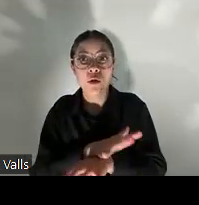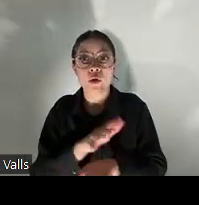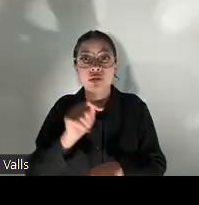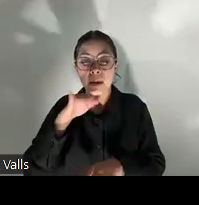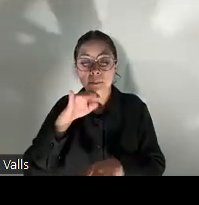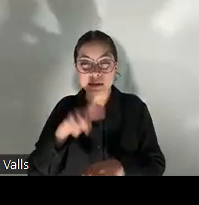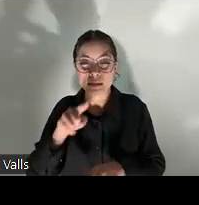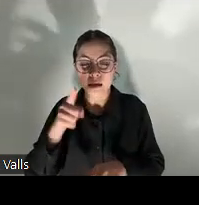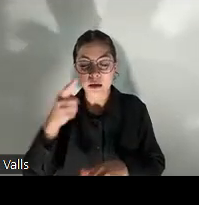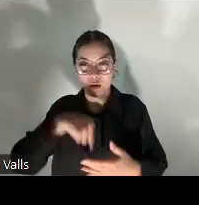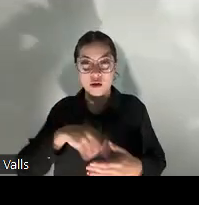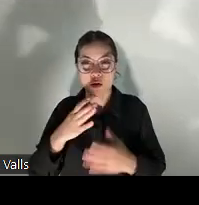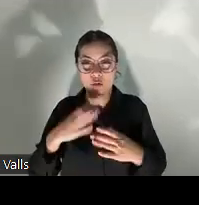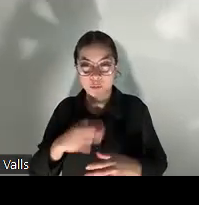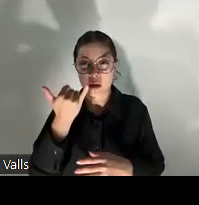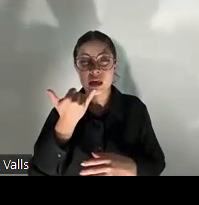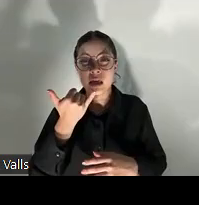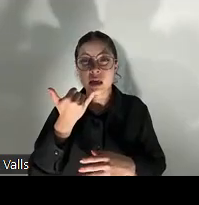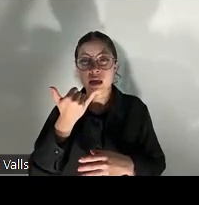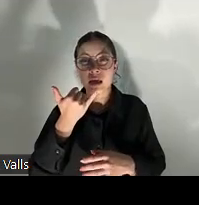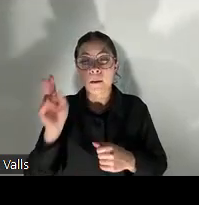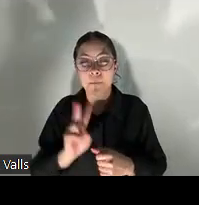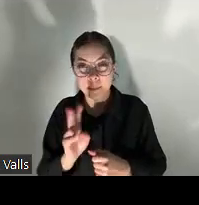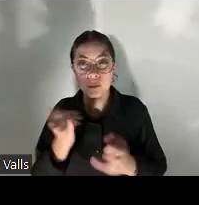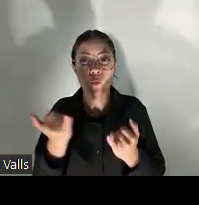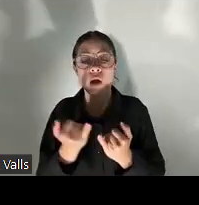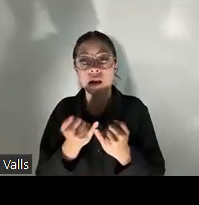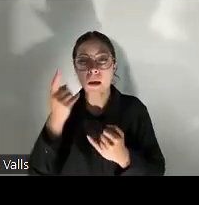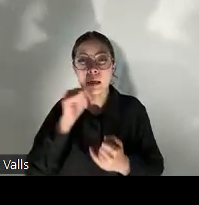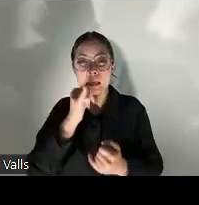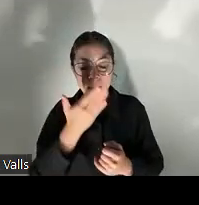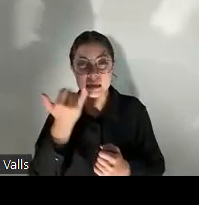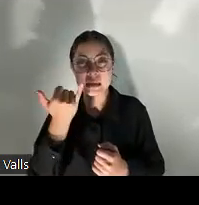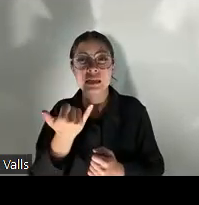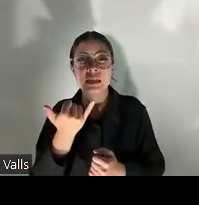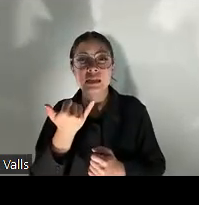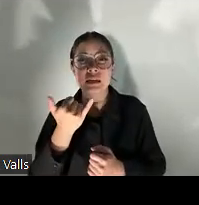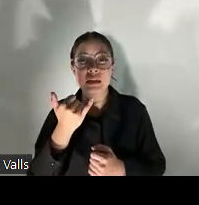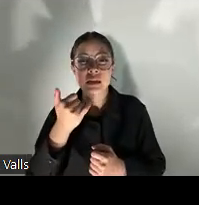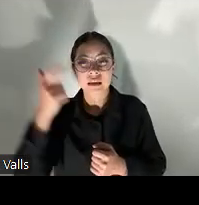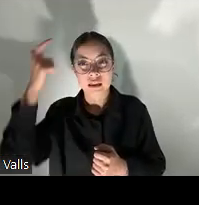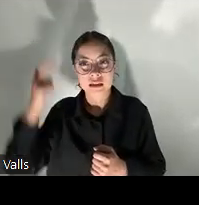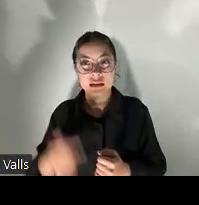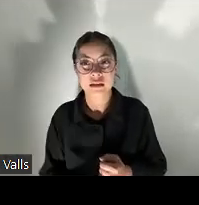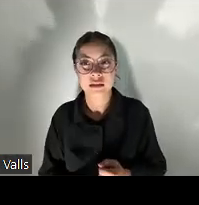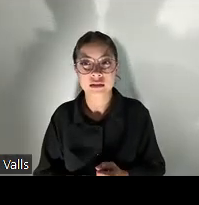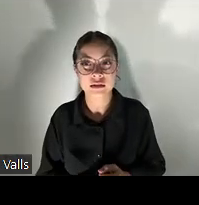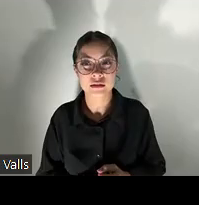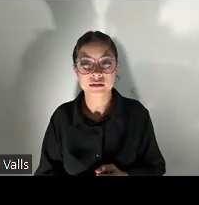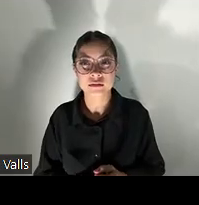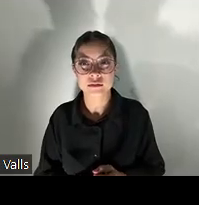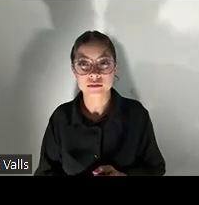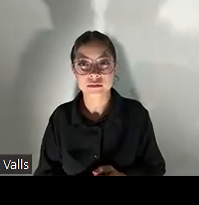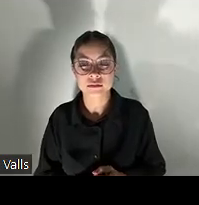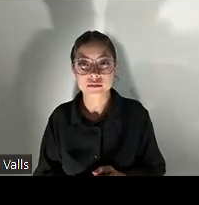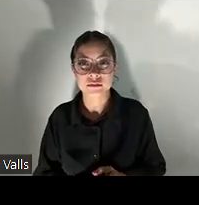auditivo, de cadera también, imagen y neurofisiológicos cuando sea pertinente en base a los antecedentes, tampoco vamos